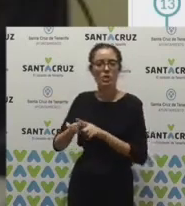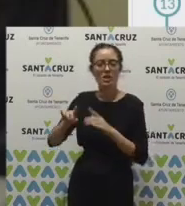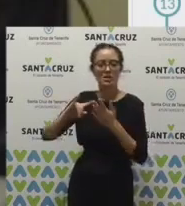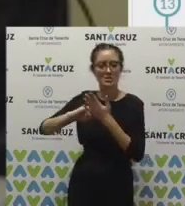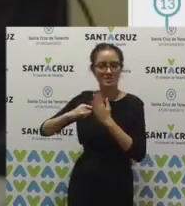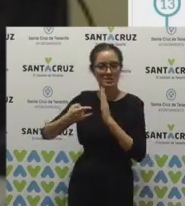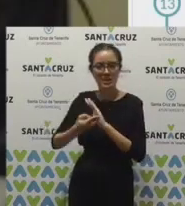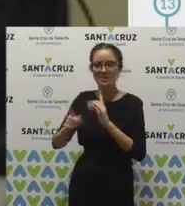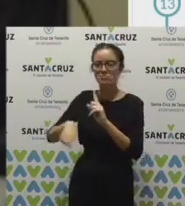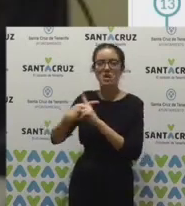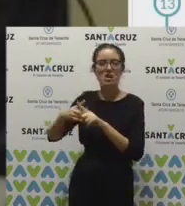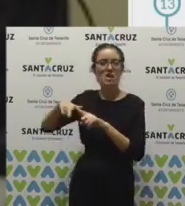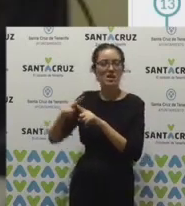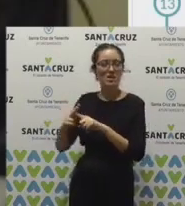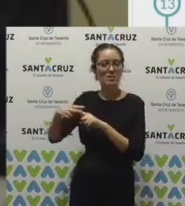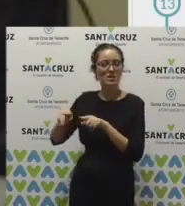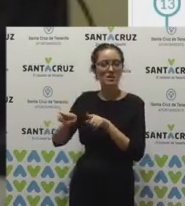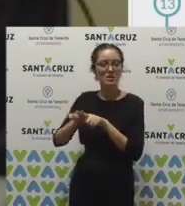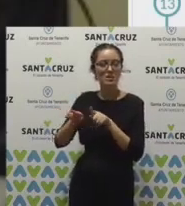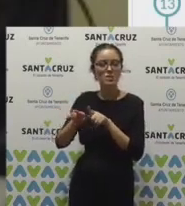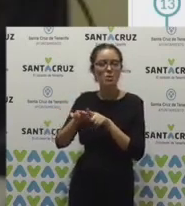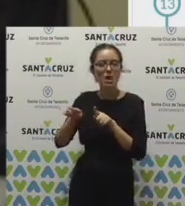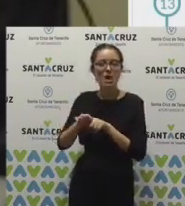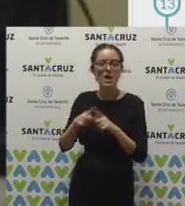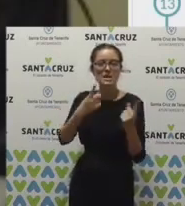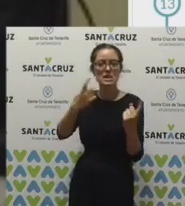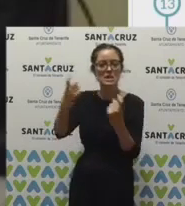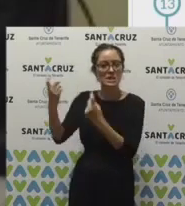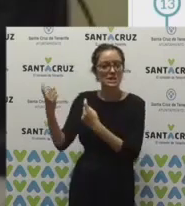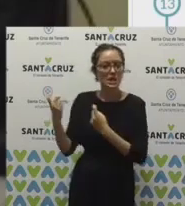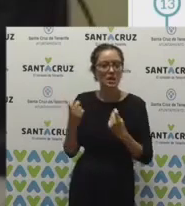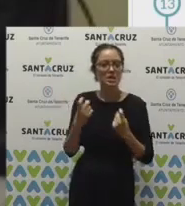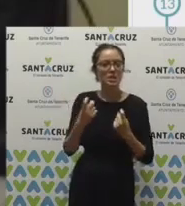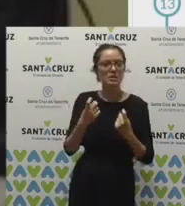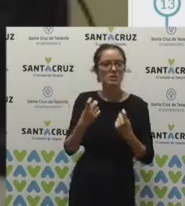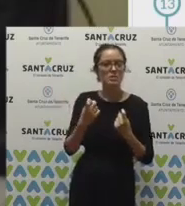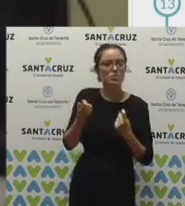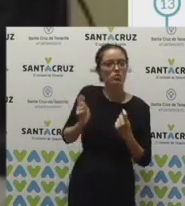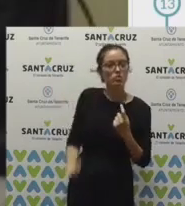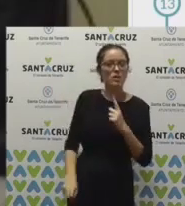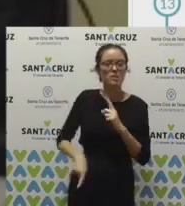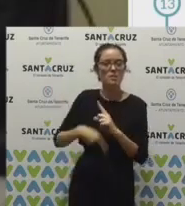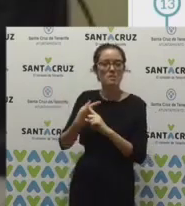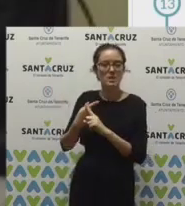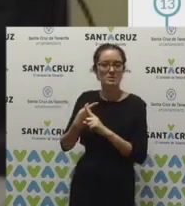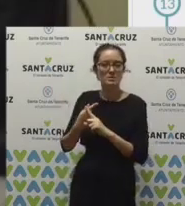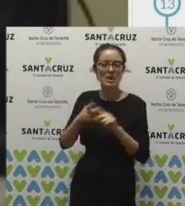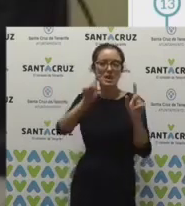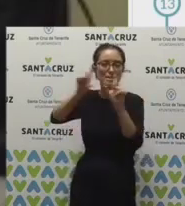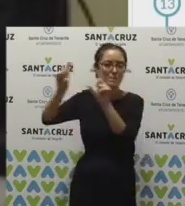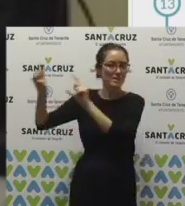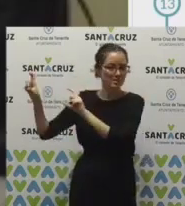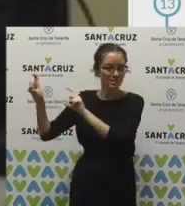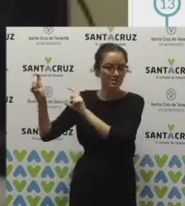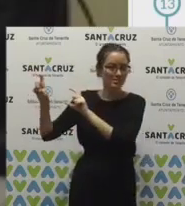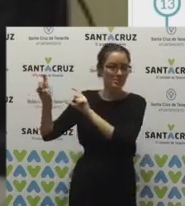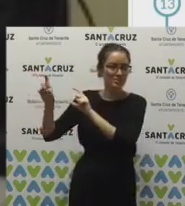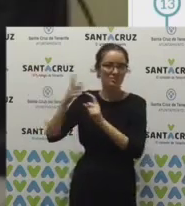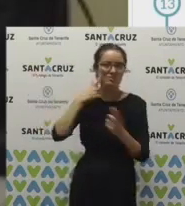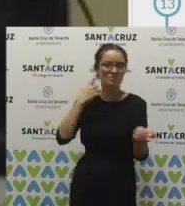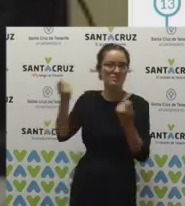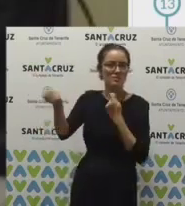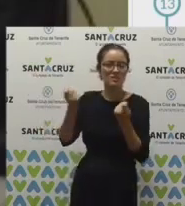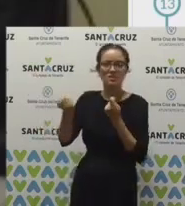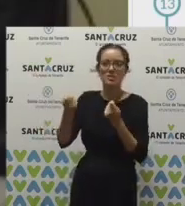que también tras captar de manera periódica las necesidades de profesionales y calificaciones de las empresas y vinculados a la base de datos